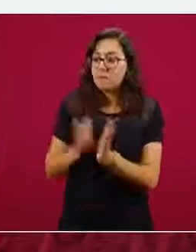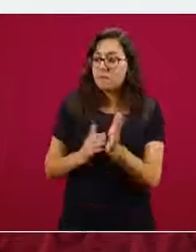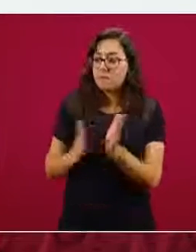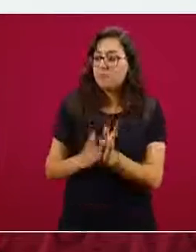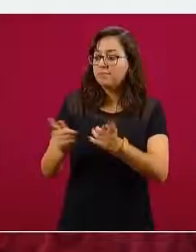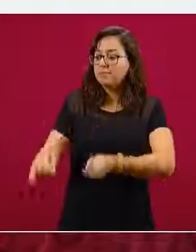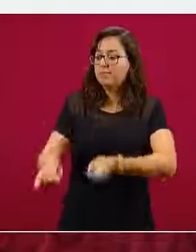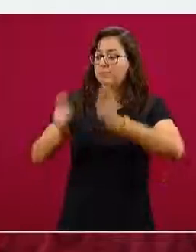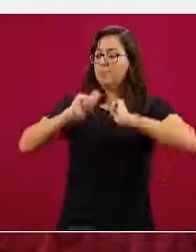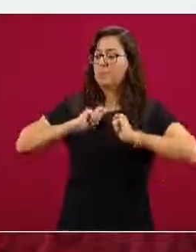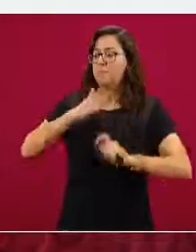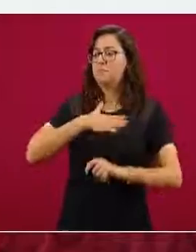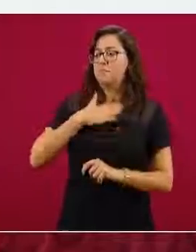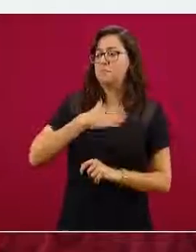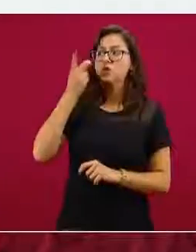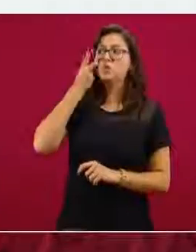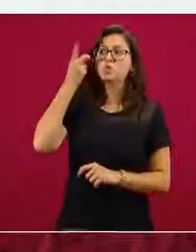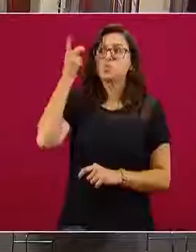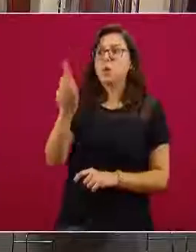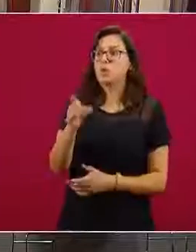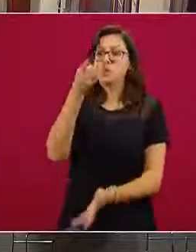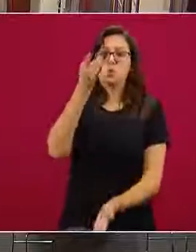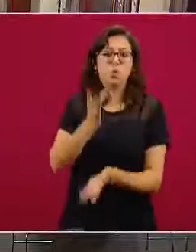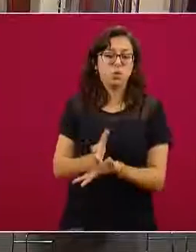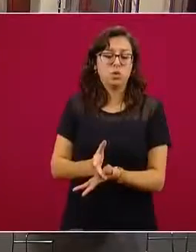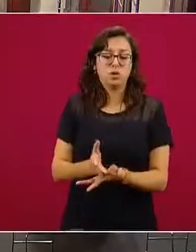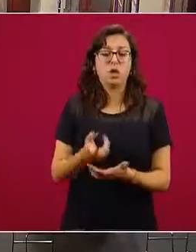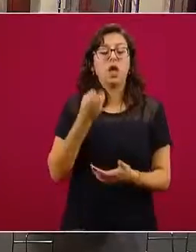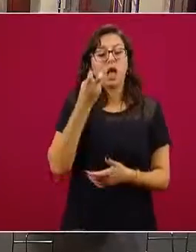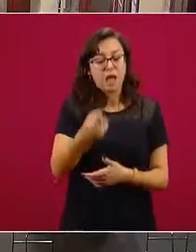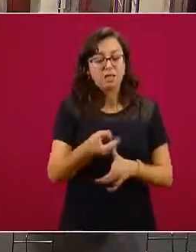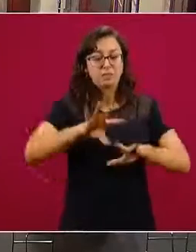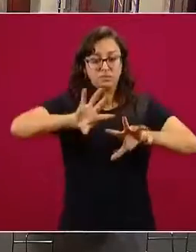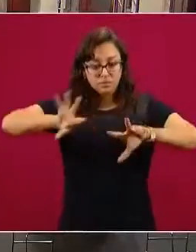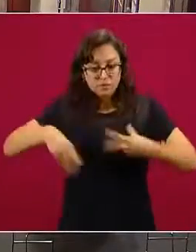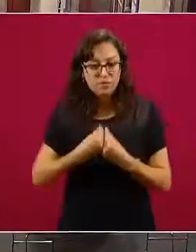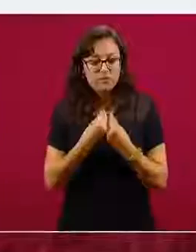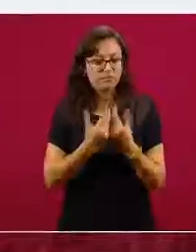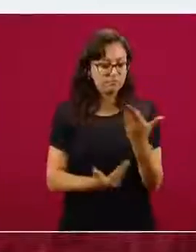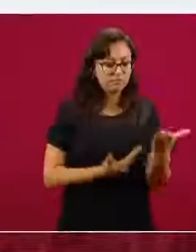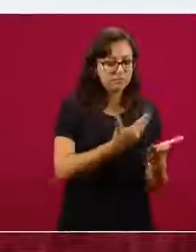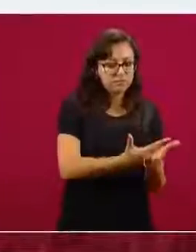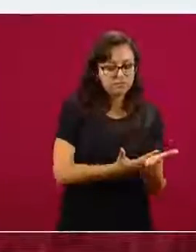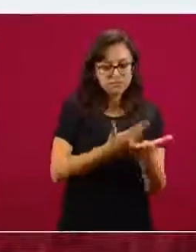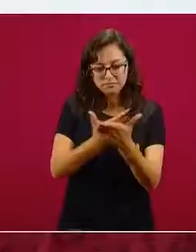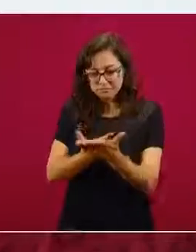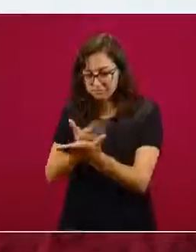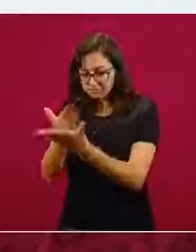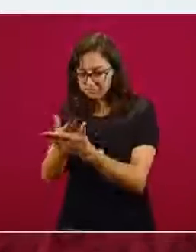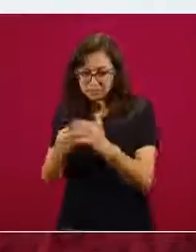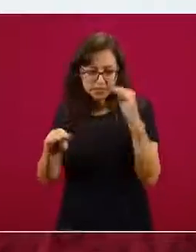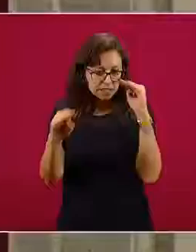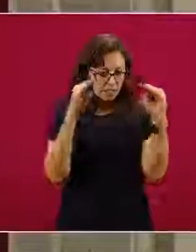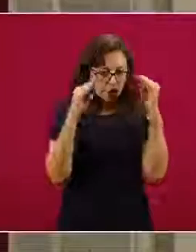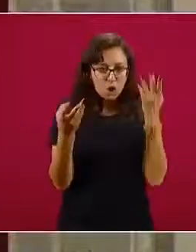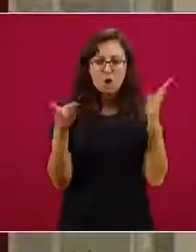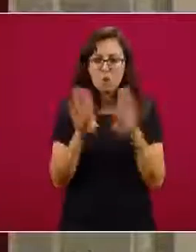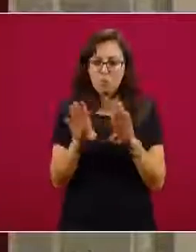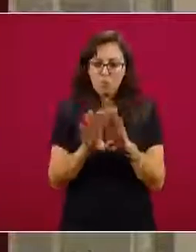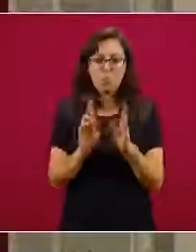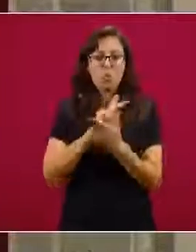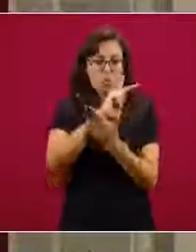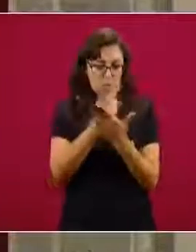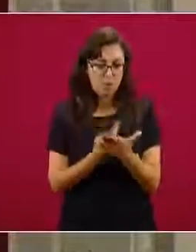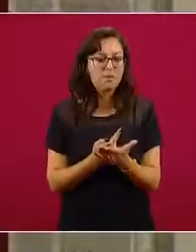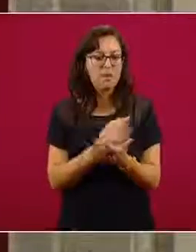jurídica sobre su patrimonio. Entonces, al integrar estas intervenciones, ya estamos realmente viendo el potencial que tiene el programa